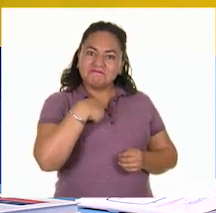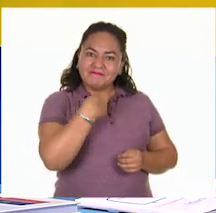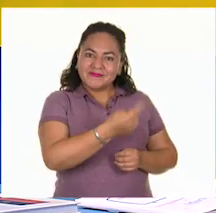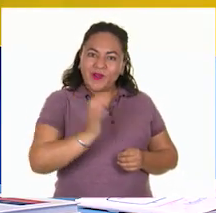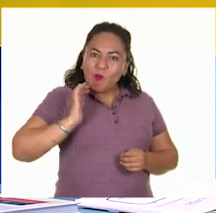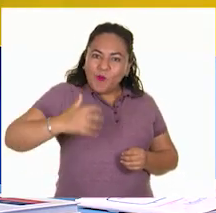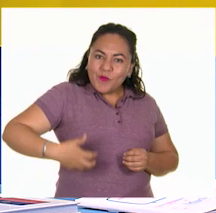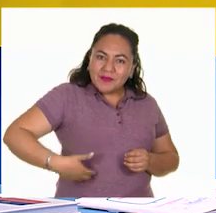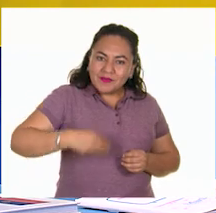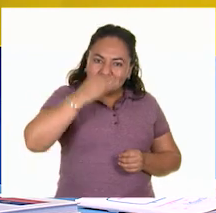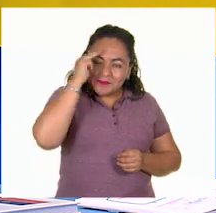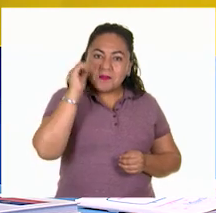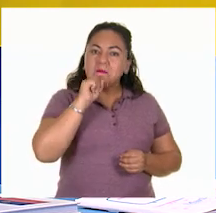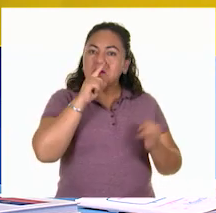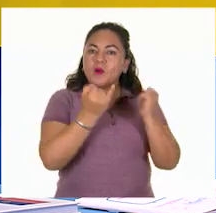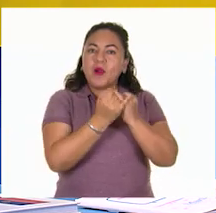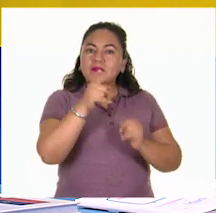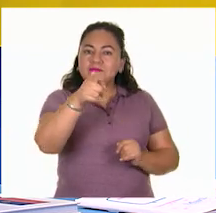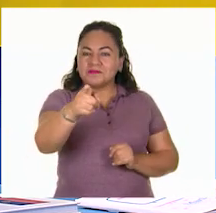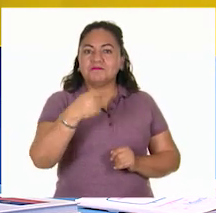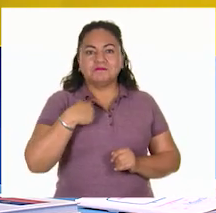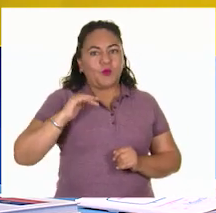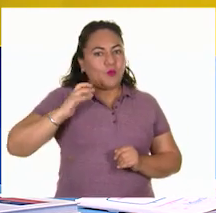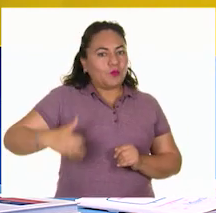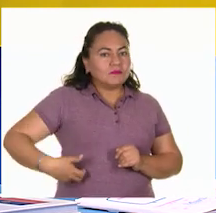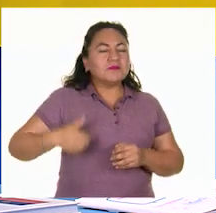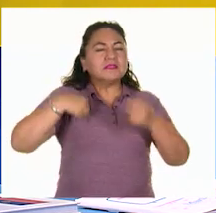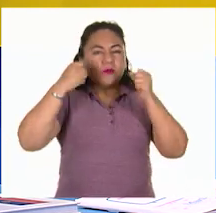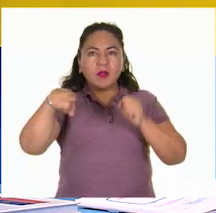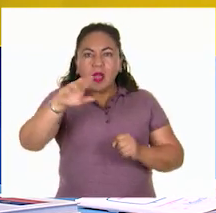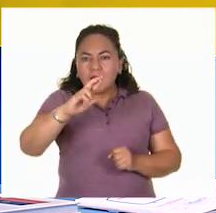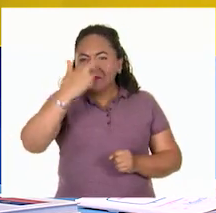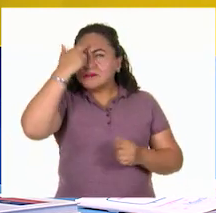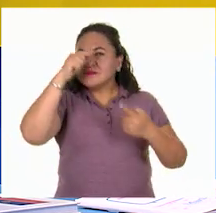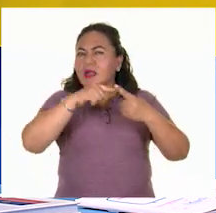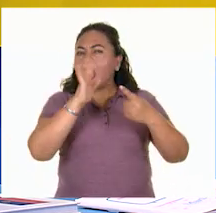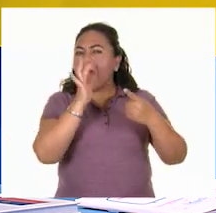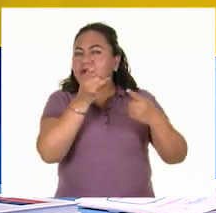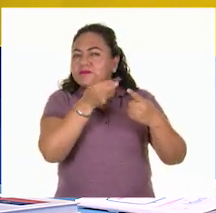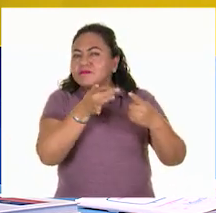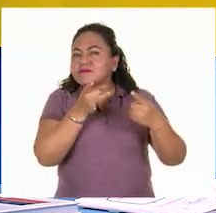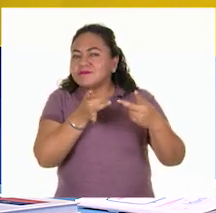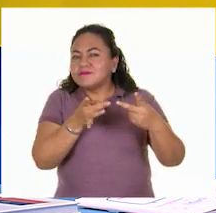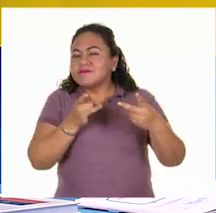ti y de nuestros estudiantes en casa, que seguro han recordado tan bien estos